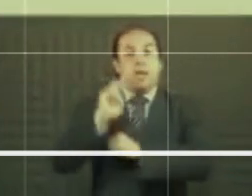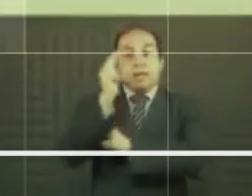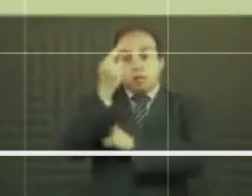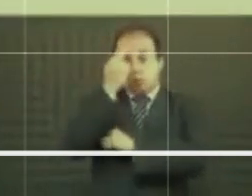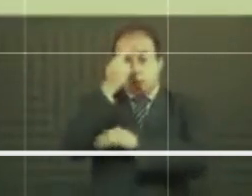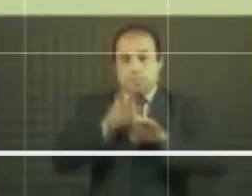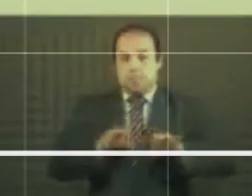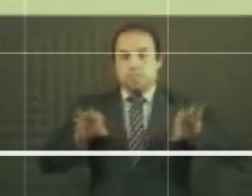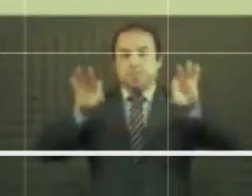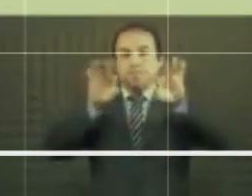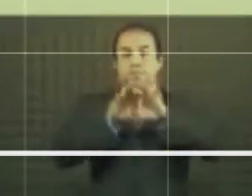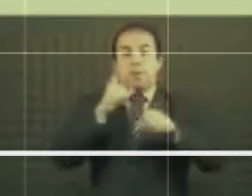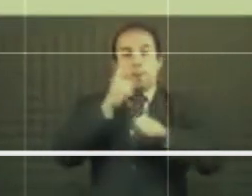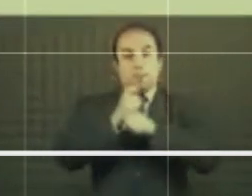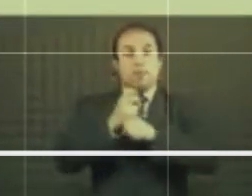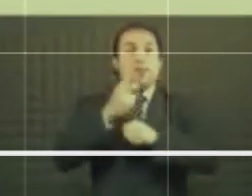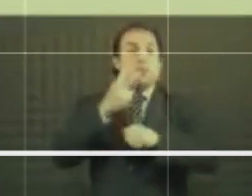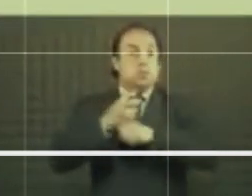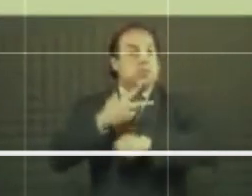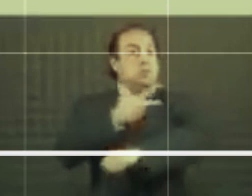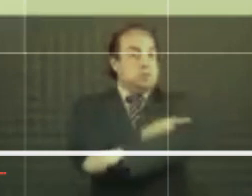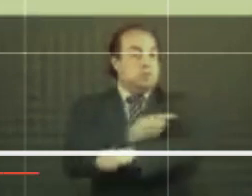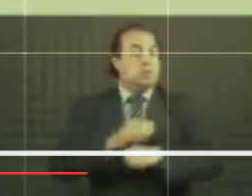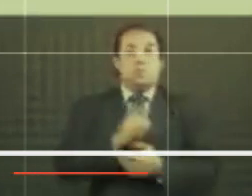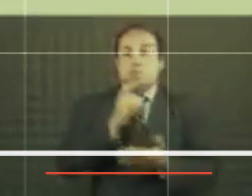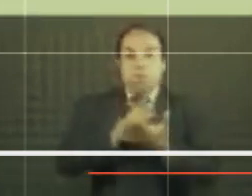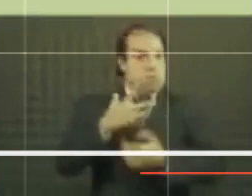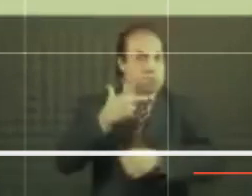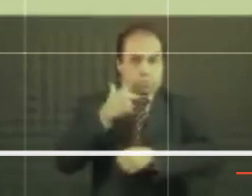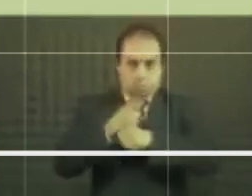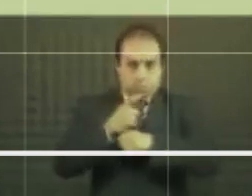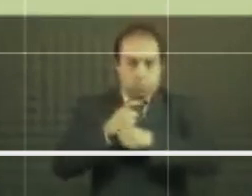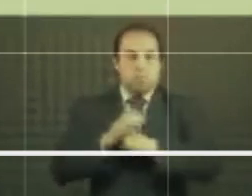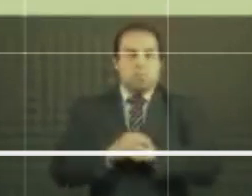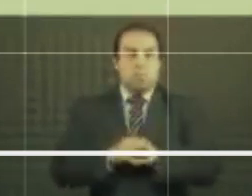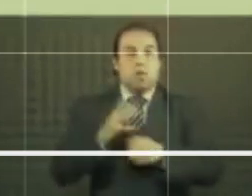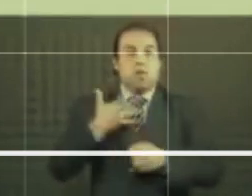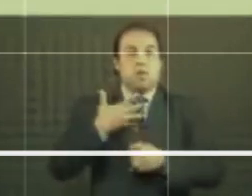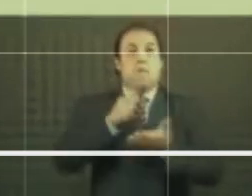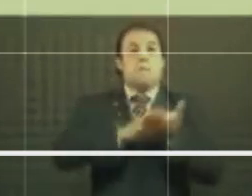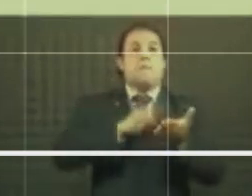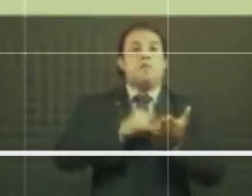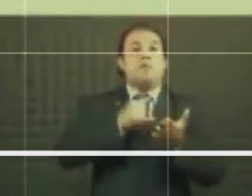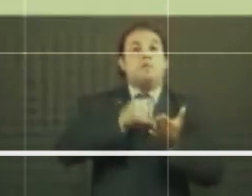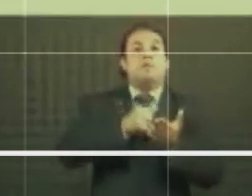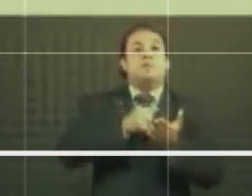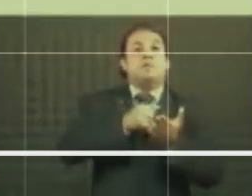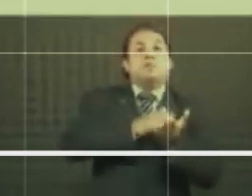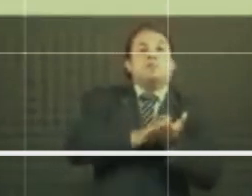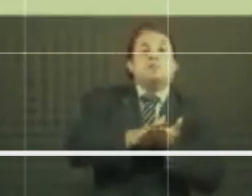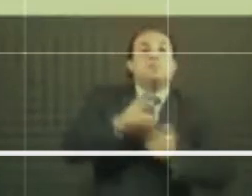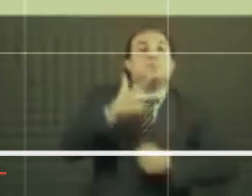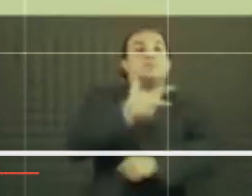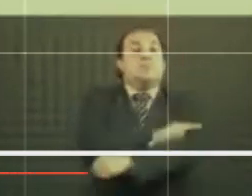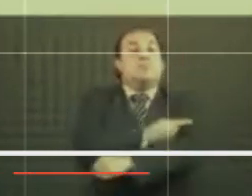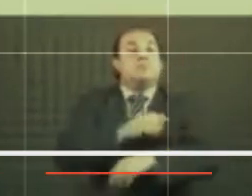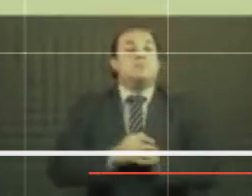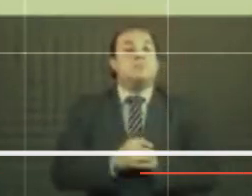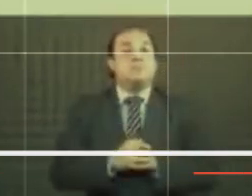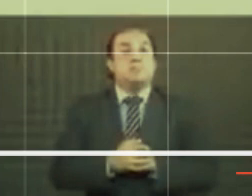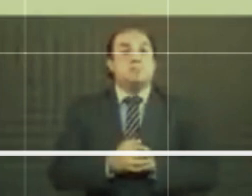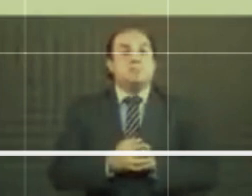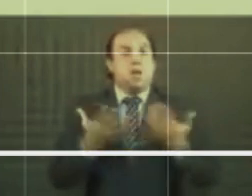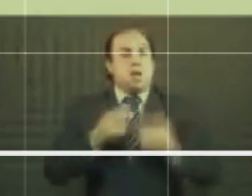Recuerden, es importante para primera y segunda dosis, no solo para primera, llevar su expediente de vacunación impreso para recibir la vacuna. Para hacerlo